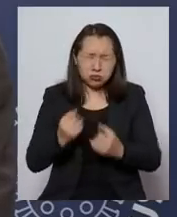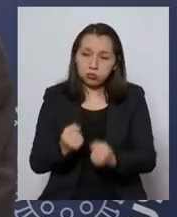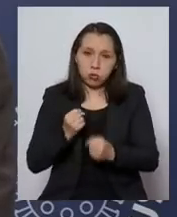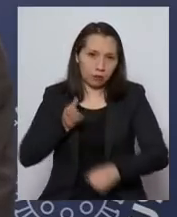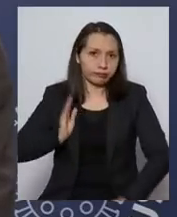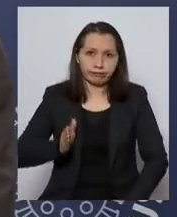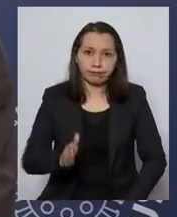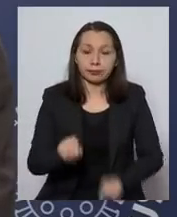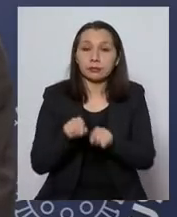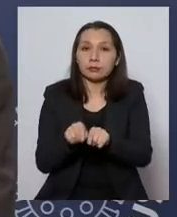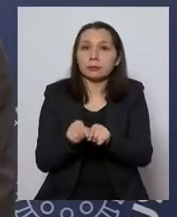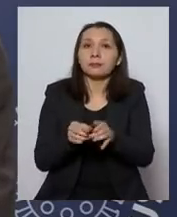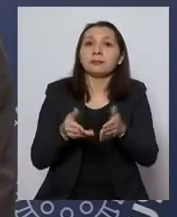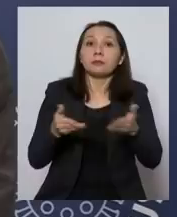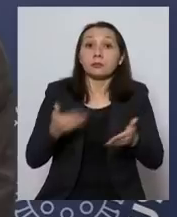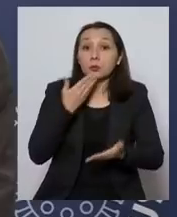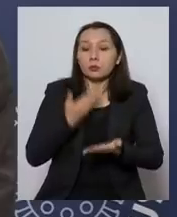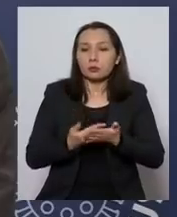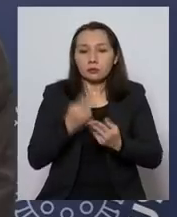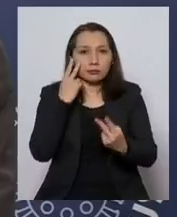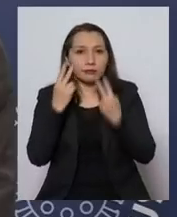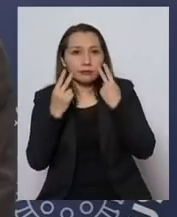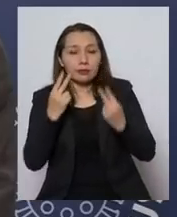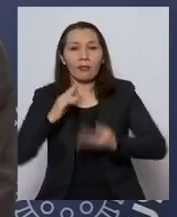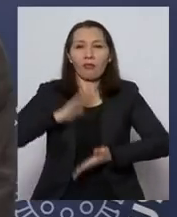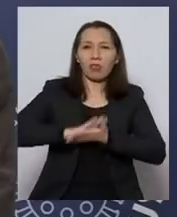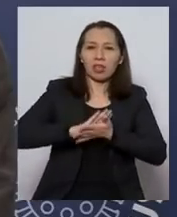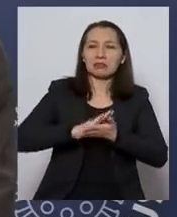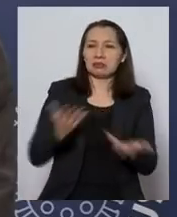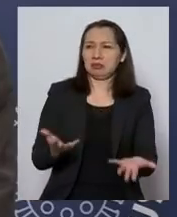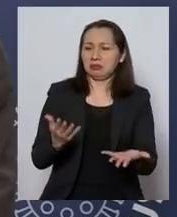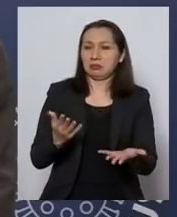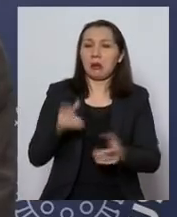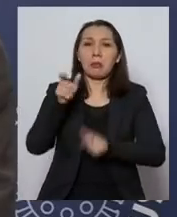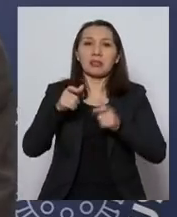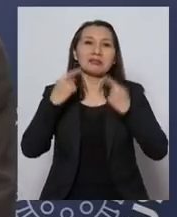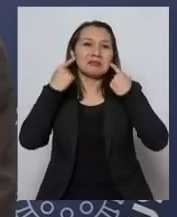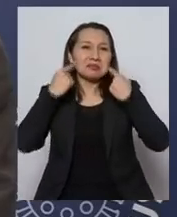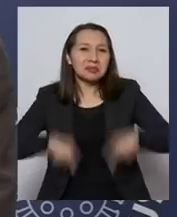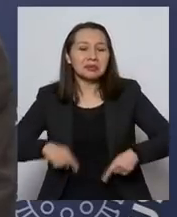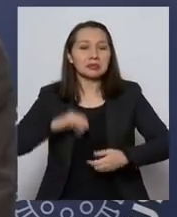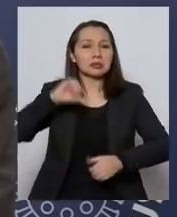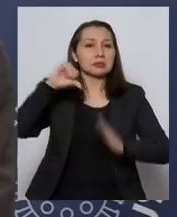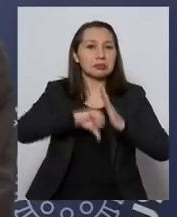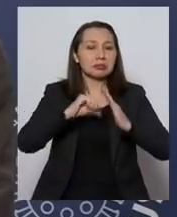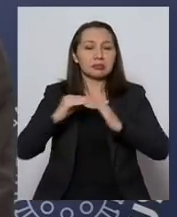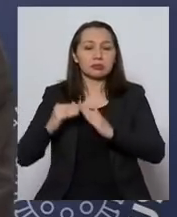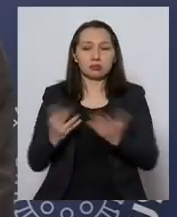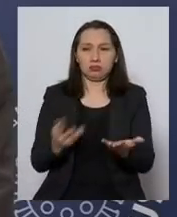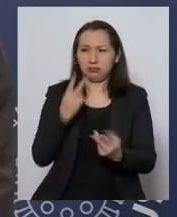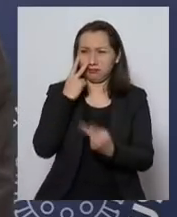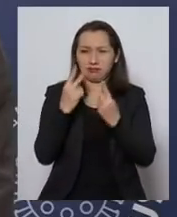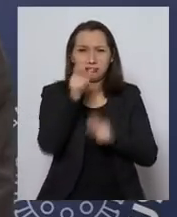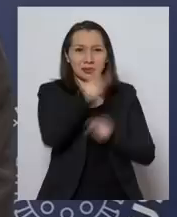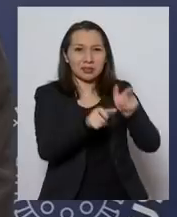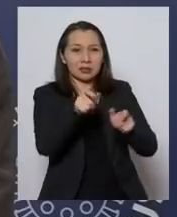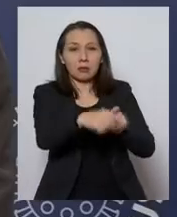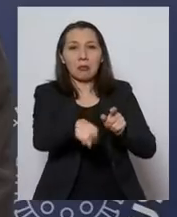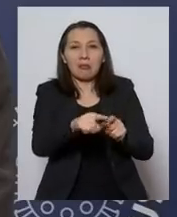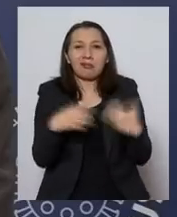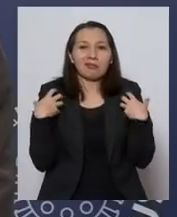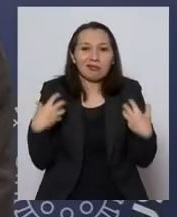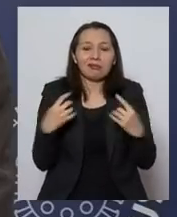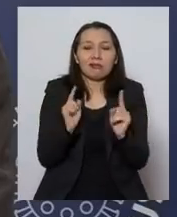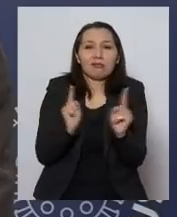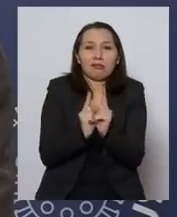intensa. Entonces, cuando vemos fiestas, cuando vemos gente que no respeta cuarentena, cuando vemos gente que no respeta el